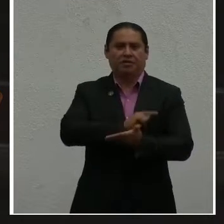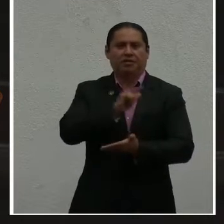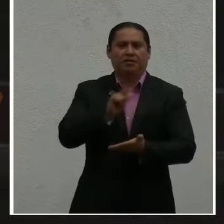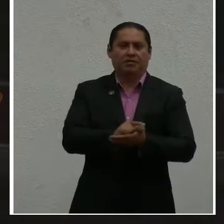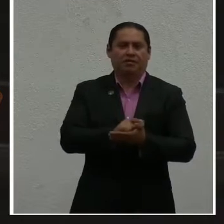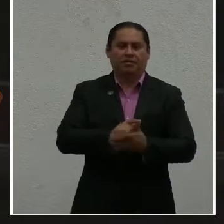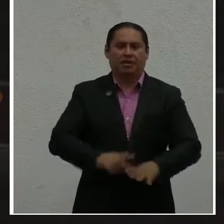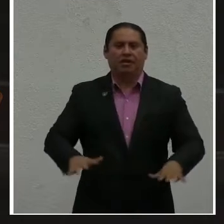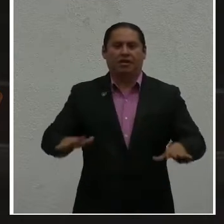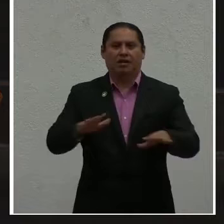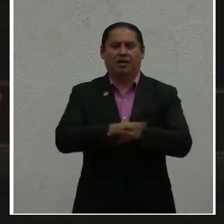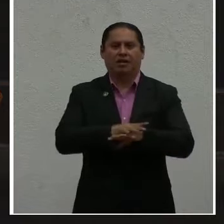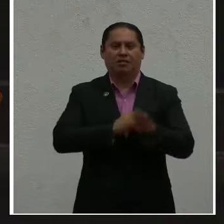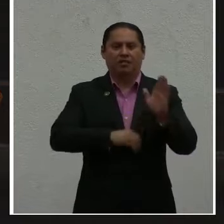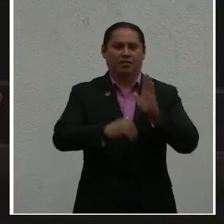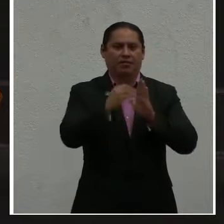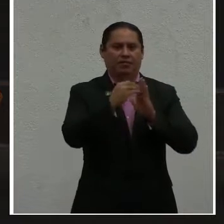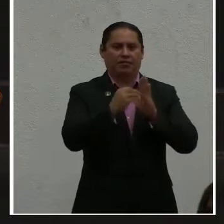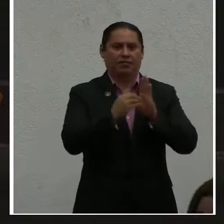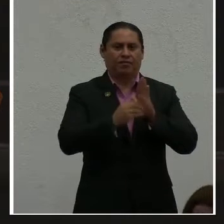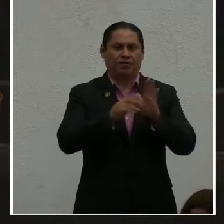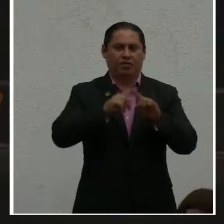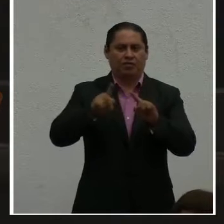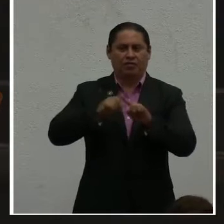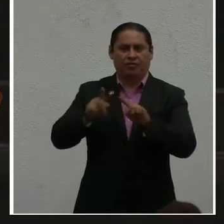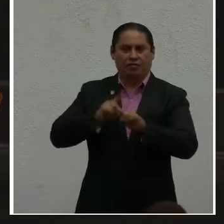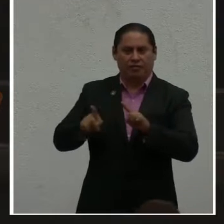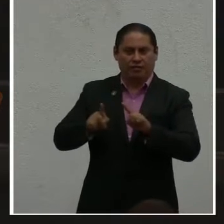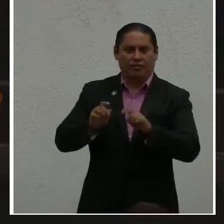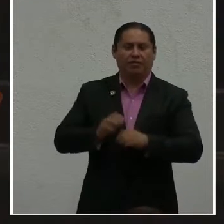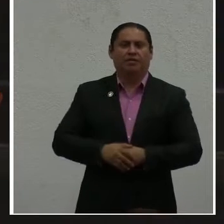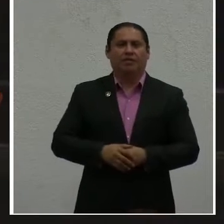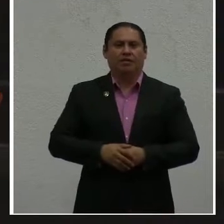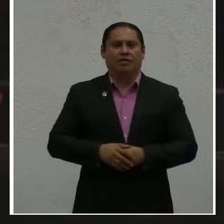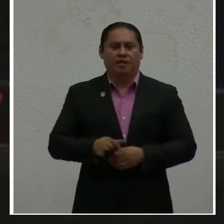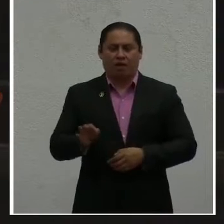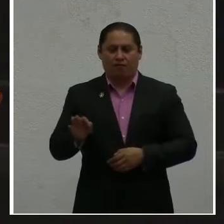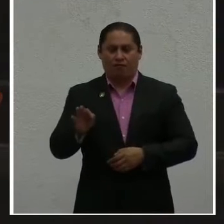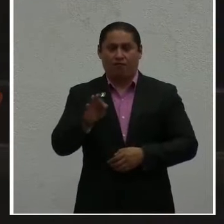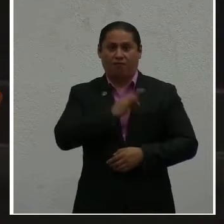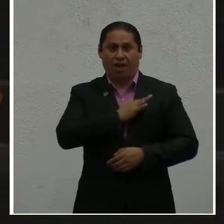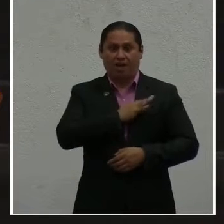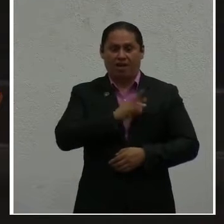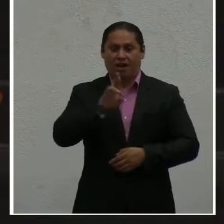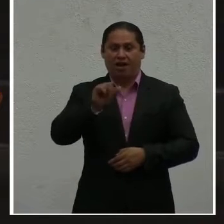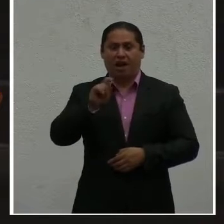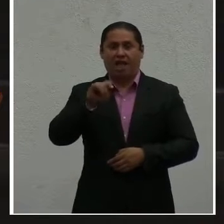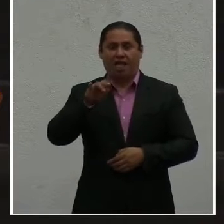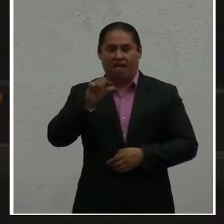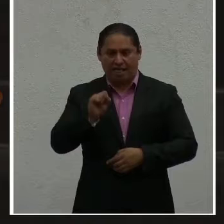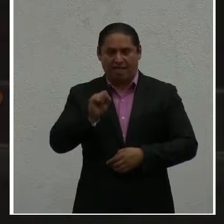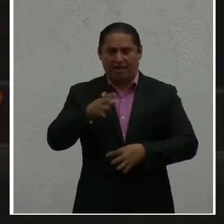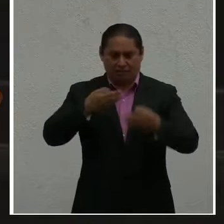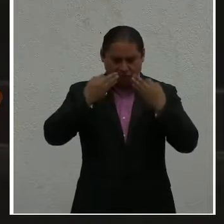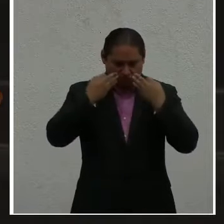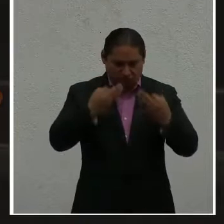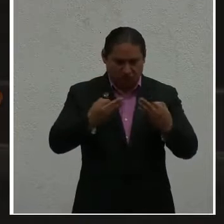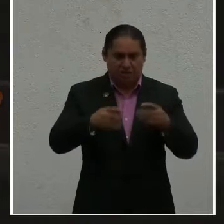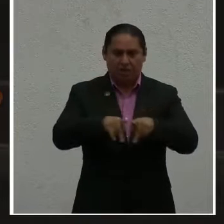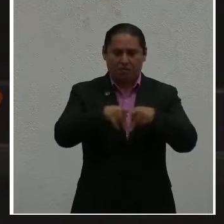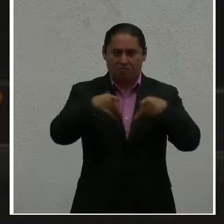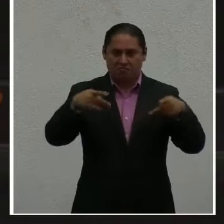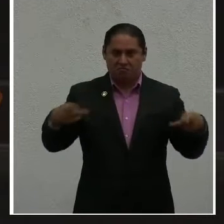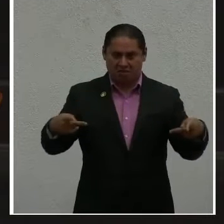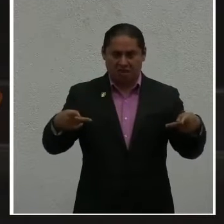se reforman y adicionan diversas disposiciones a la Fe de Ratas, visible en el periódico oficial del